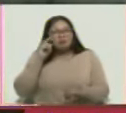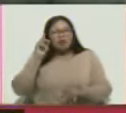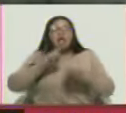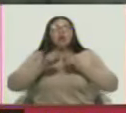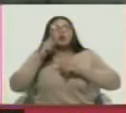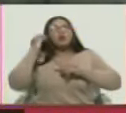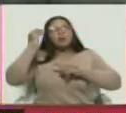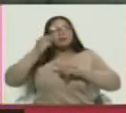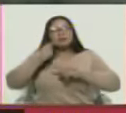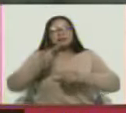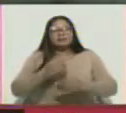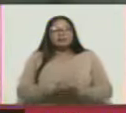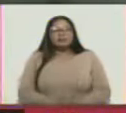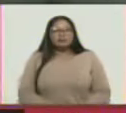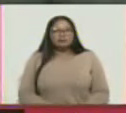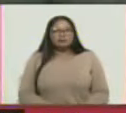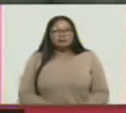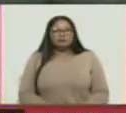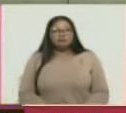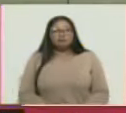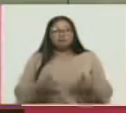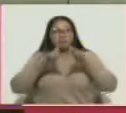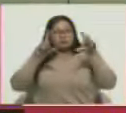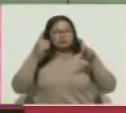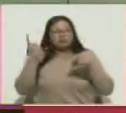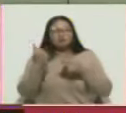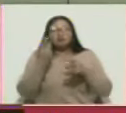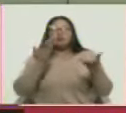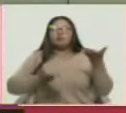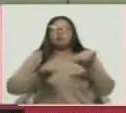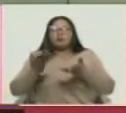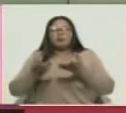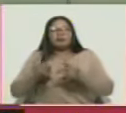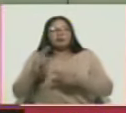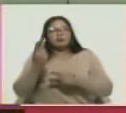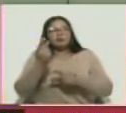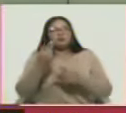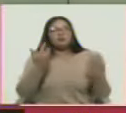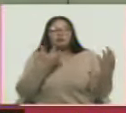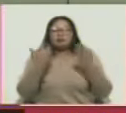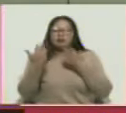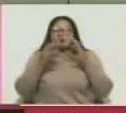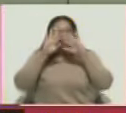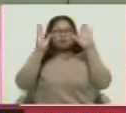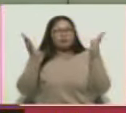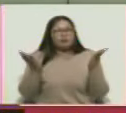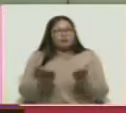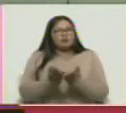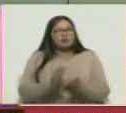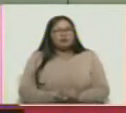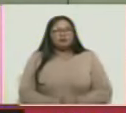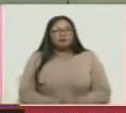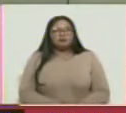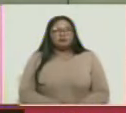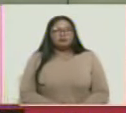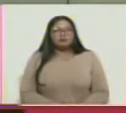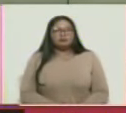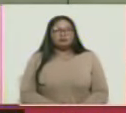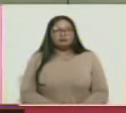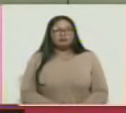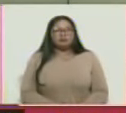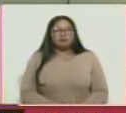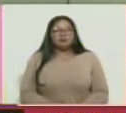dicho, ya usted decía que estas imágenes solo son comparables con la Segunda Guerra Mundial, que esto que está emprendiendo este señor